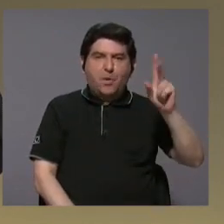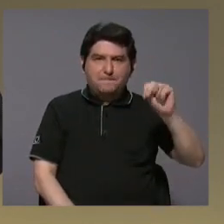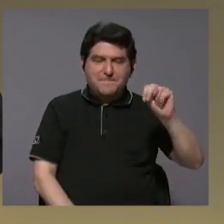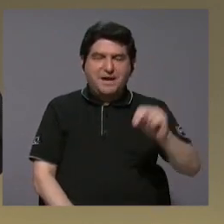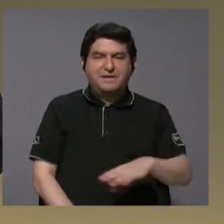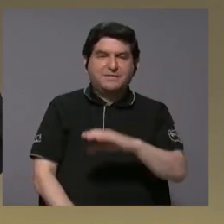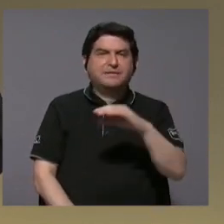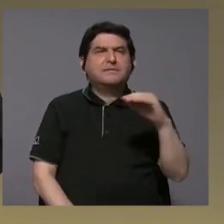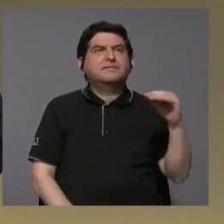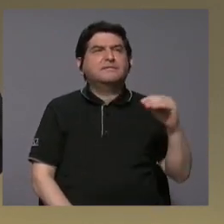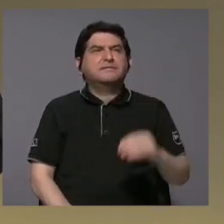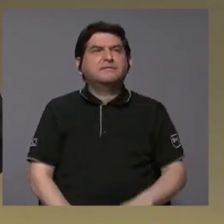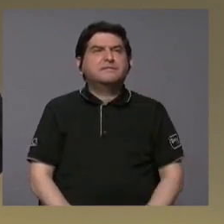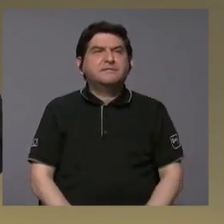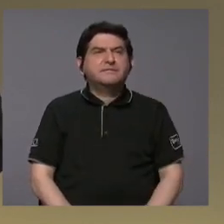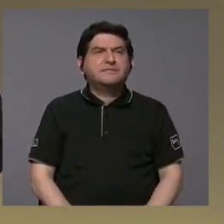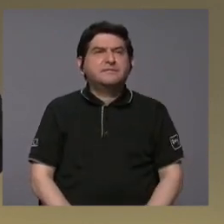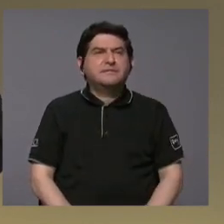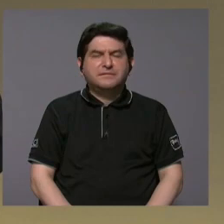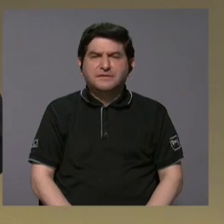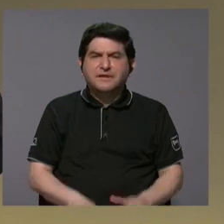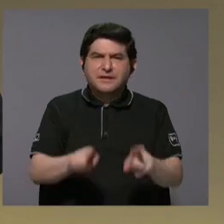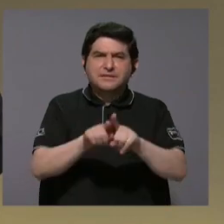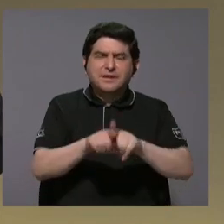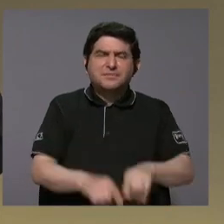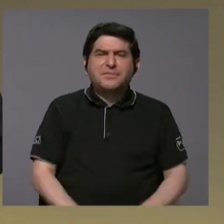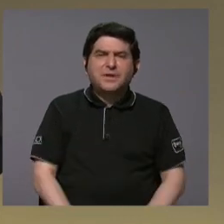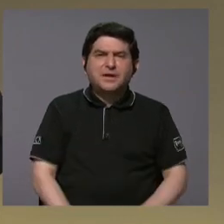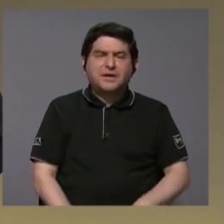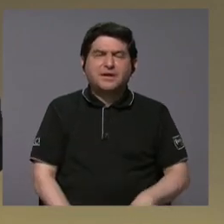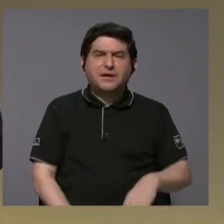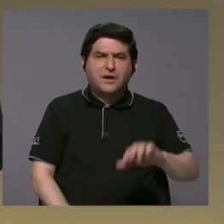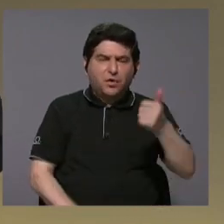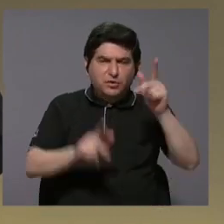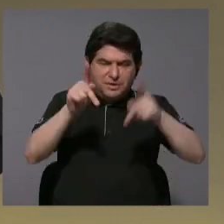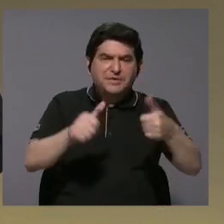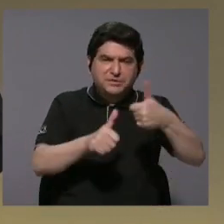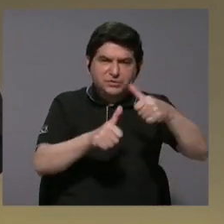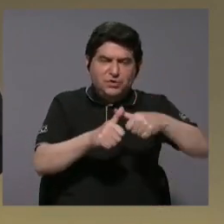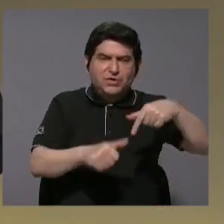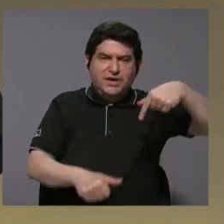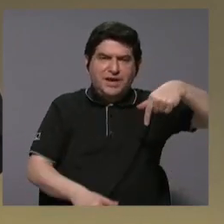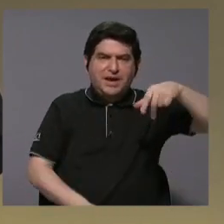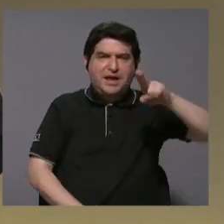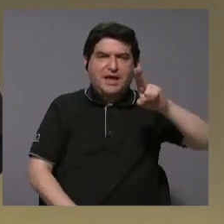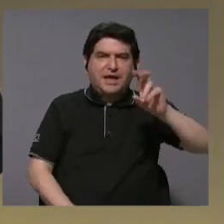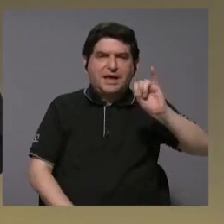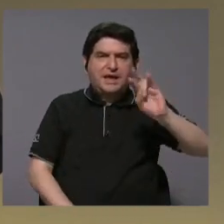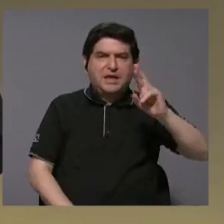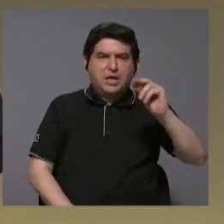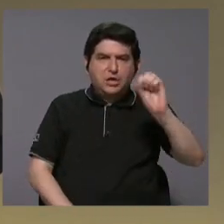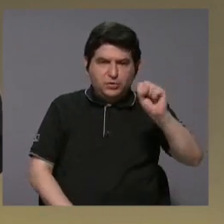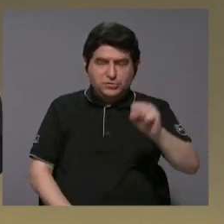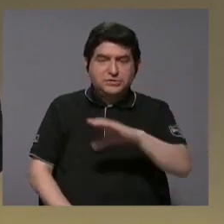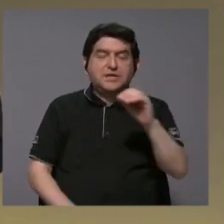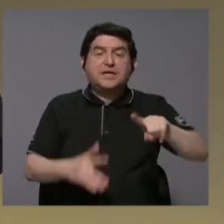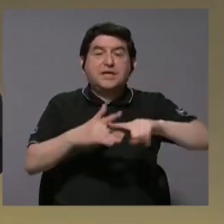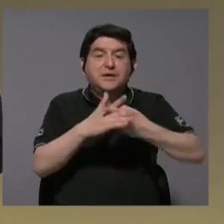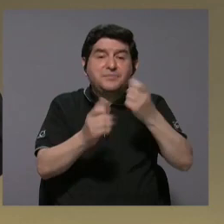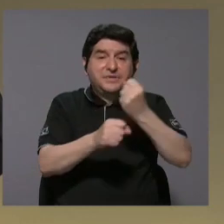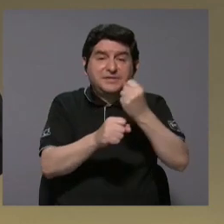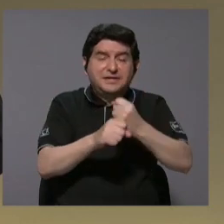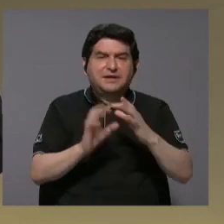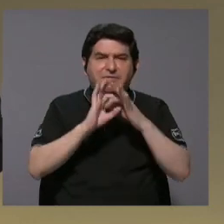y Aníbal Quirós. Y también ahora vamos, bueno, esperamos prontamente comenzar a colaborar